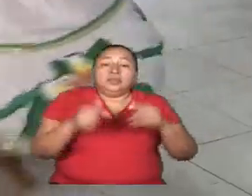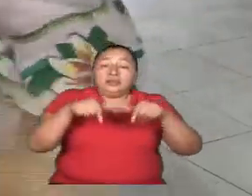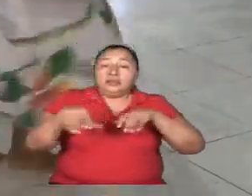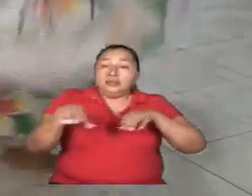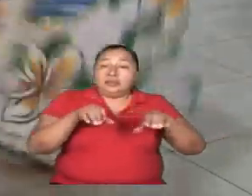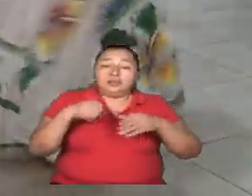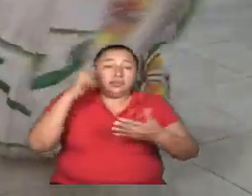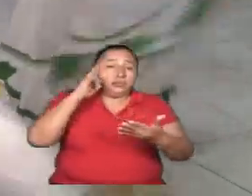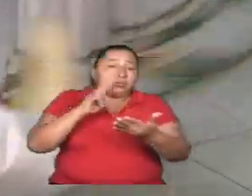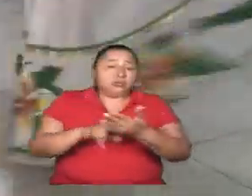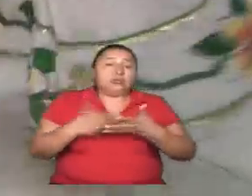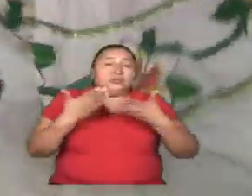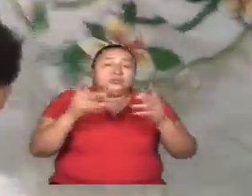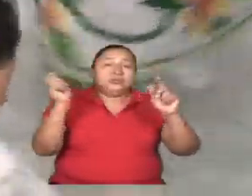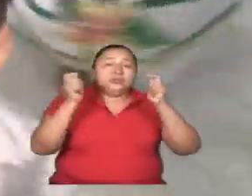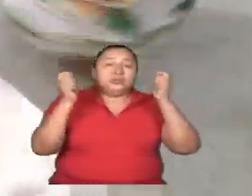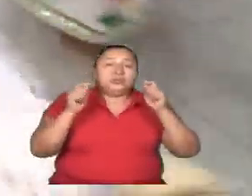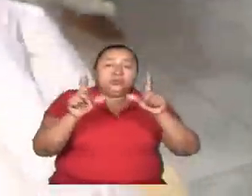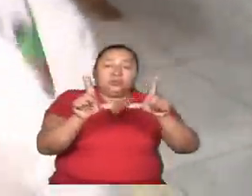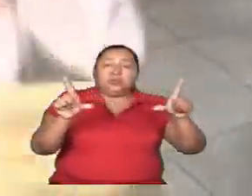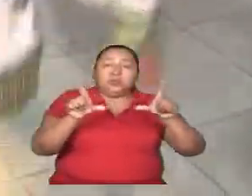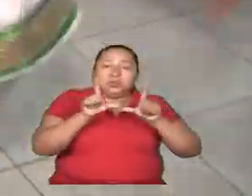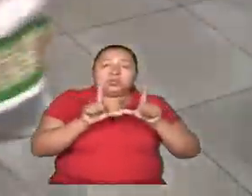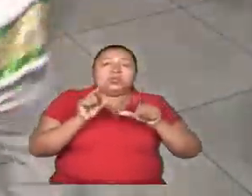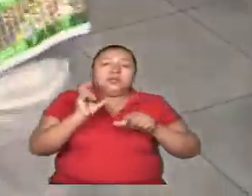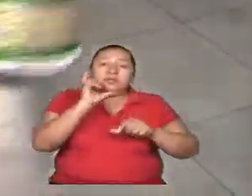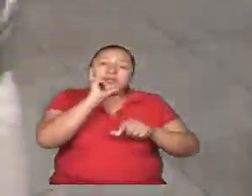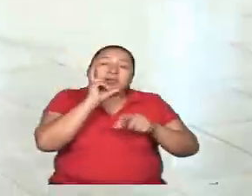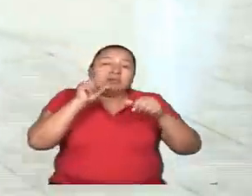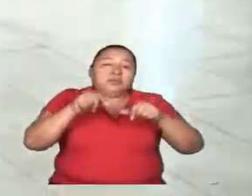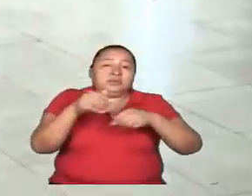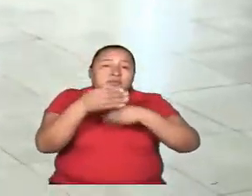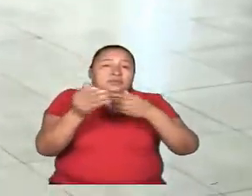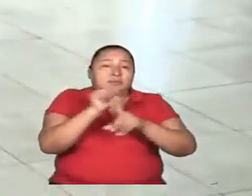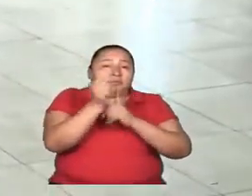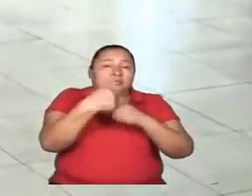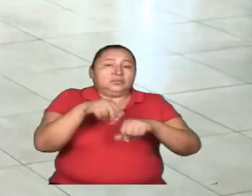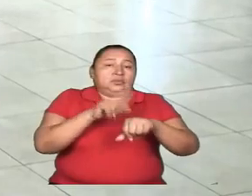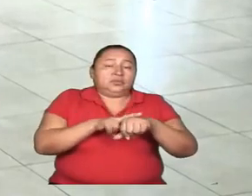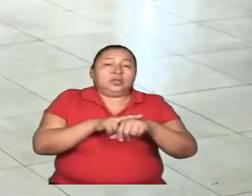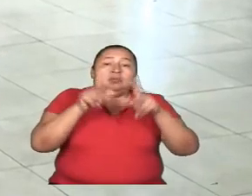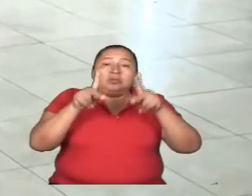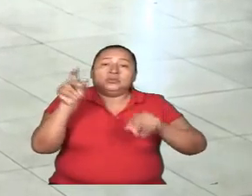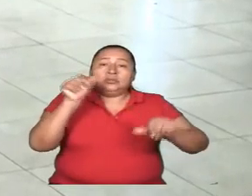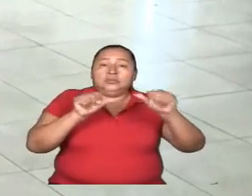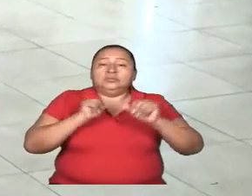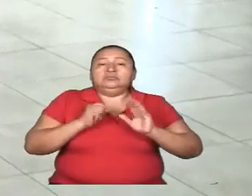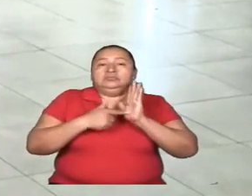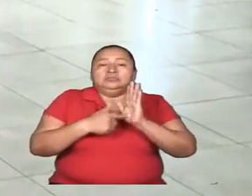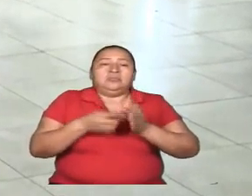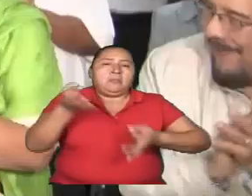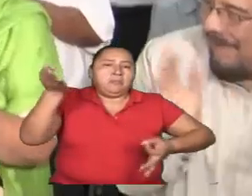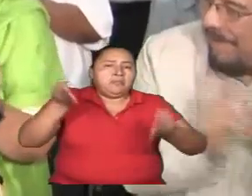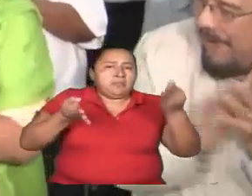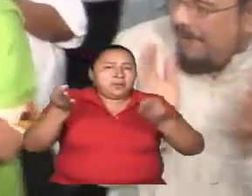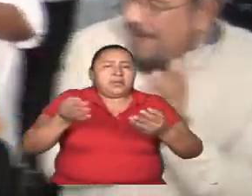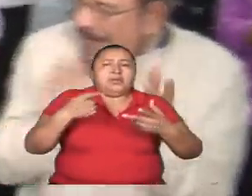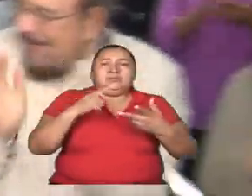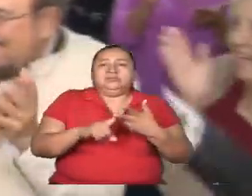de reconocimiento celebrado en el Auditorio Rubén Darío de la Asamblea Nacional, los artistas deleitaron a los presentes con bailes